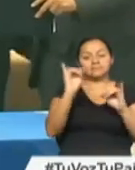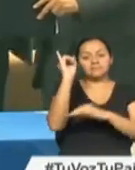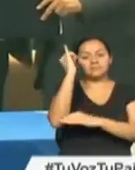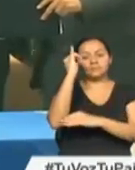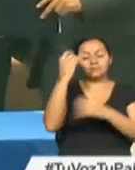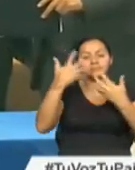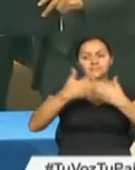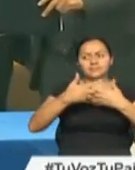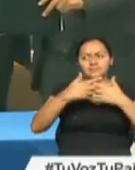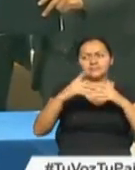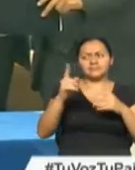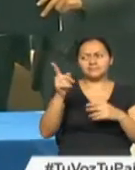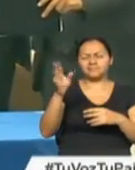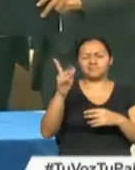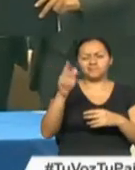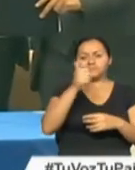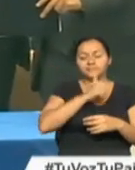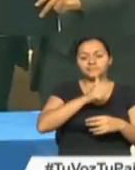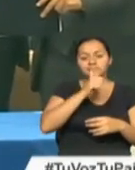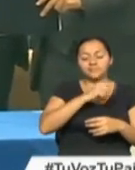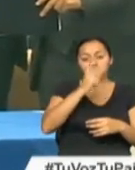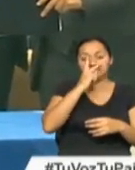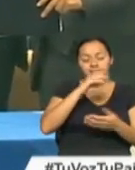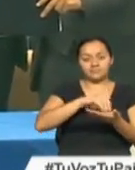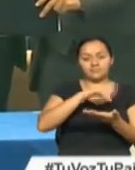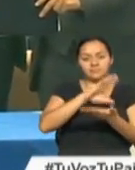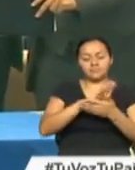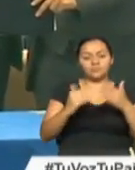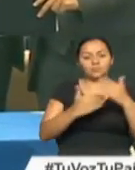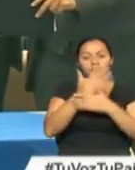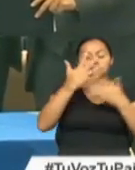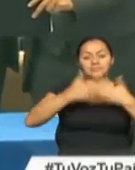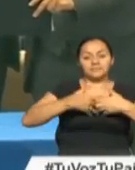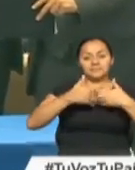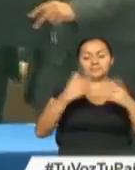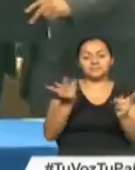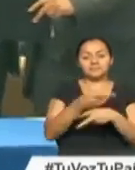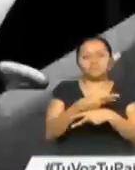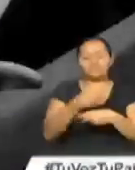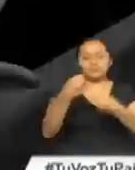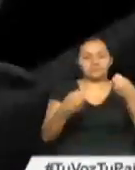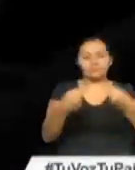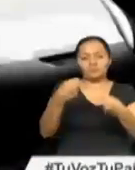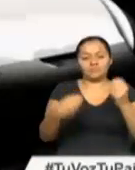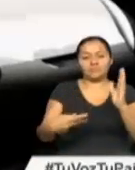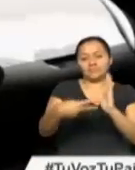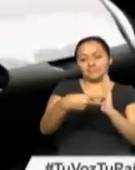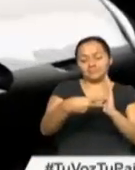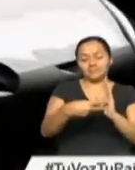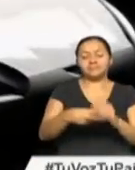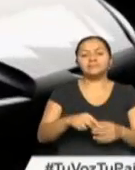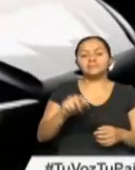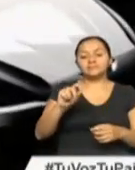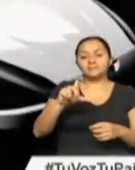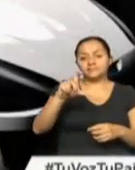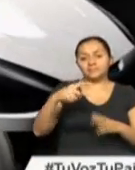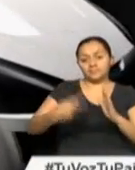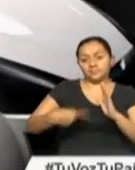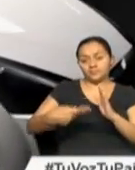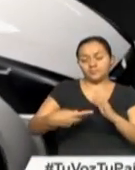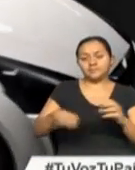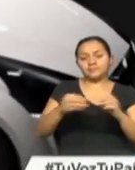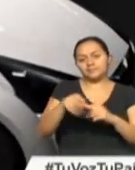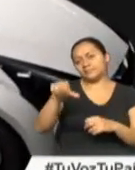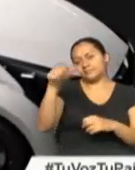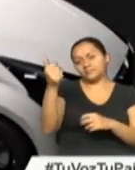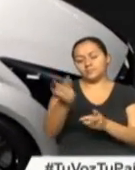privada RedTech, el cual consiste en la implementación de una fábrica de producción de autos eléctricos, baterías, motores y otros